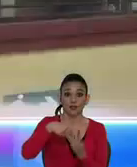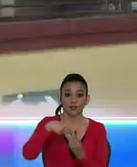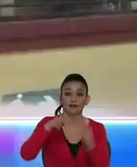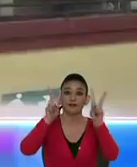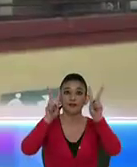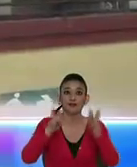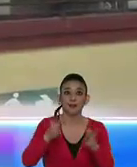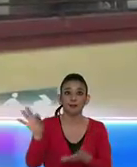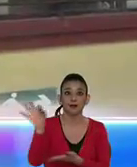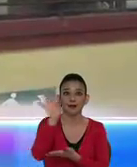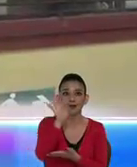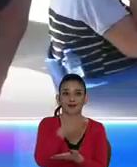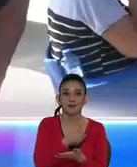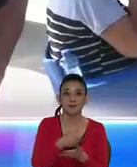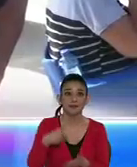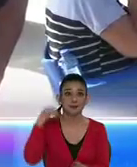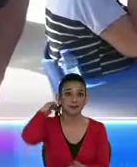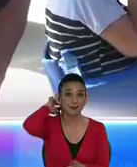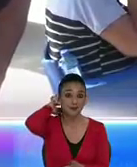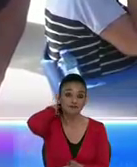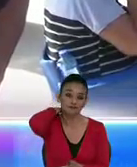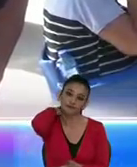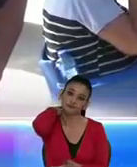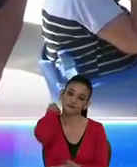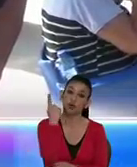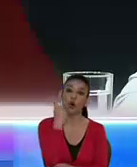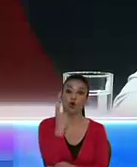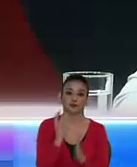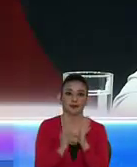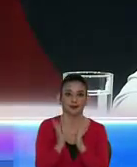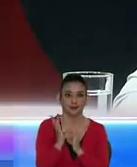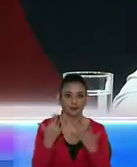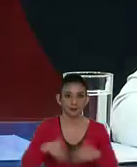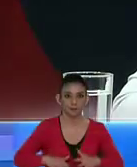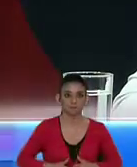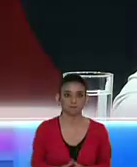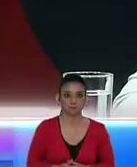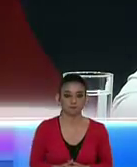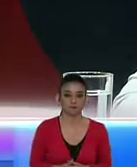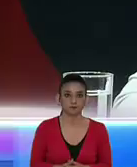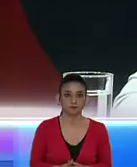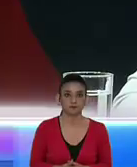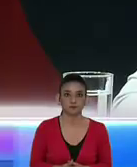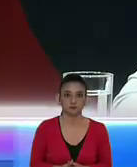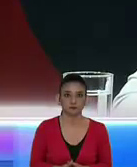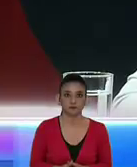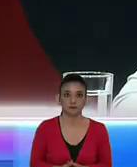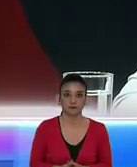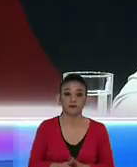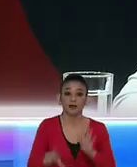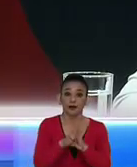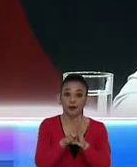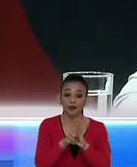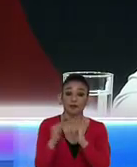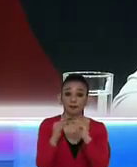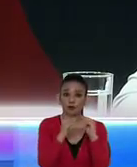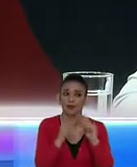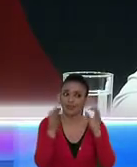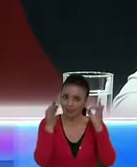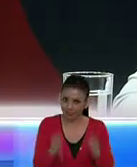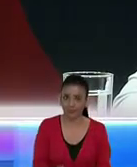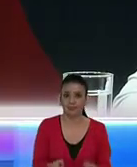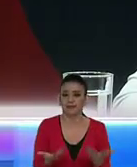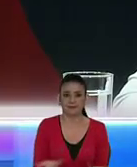elección del primer mandatario, se efectuaría el 11 de abril. Tenemos la obligación de cumplir con el Código de la Democracia de aprobar